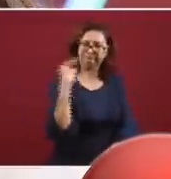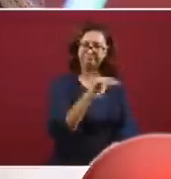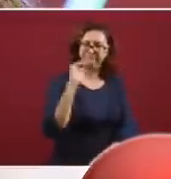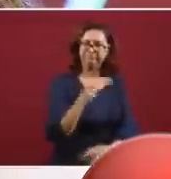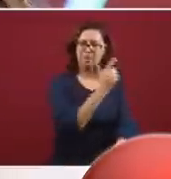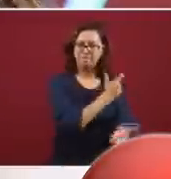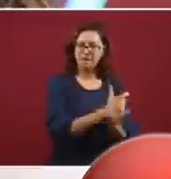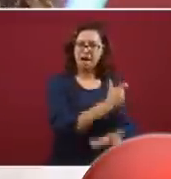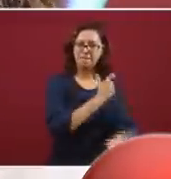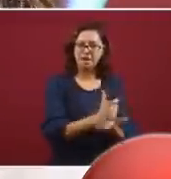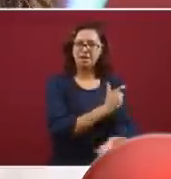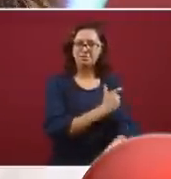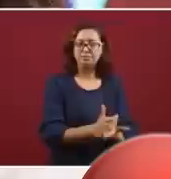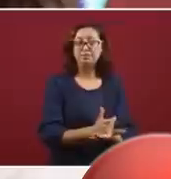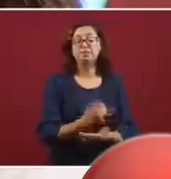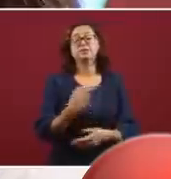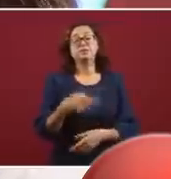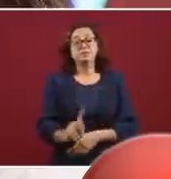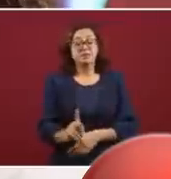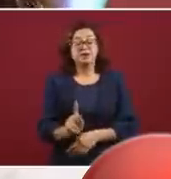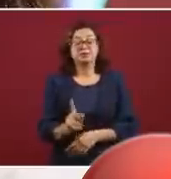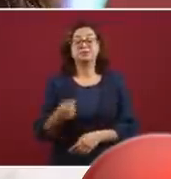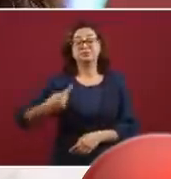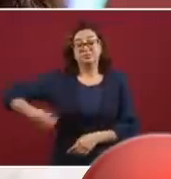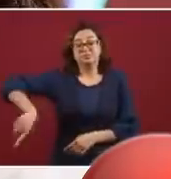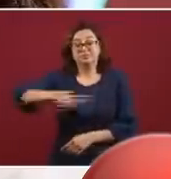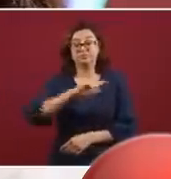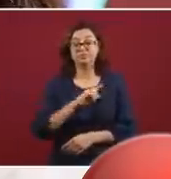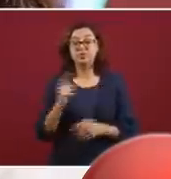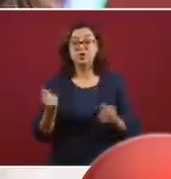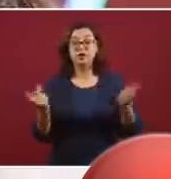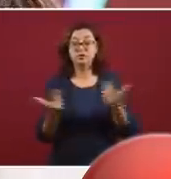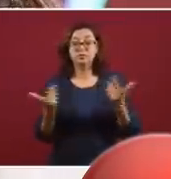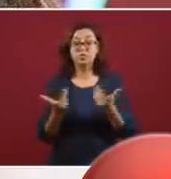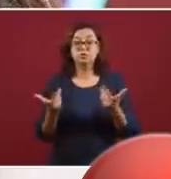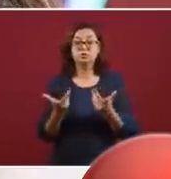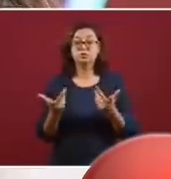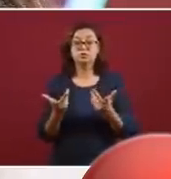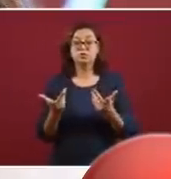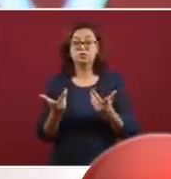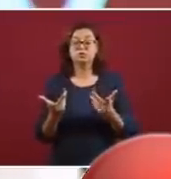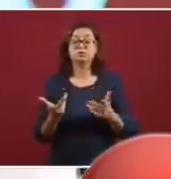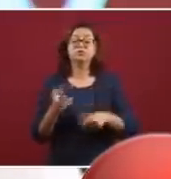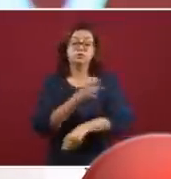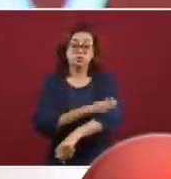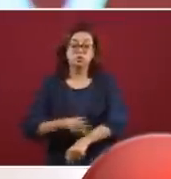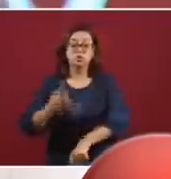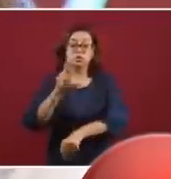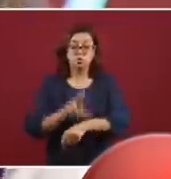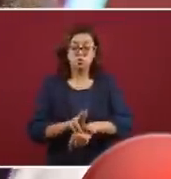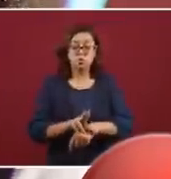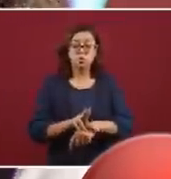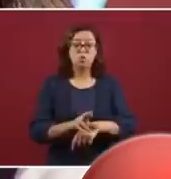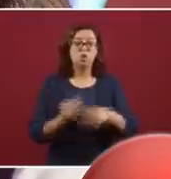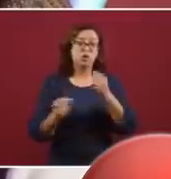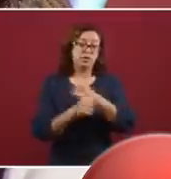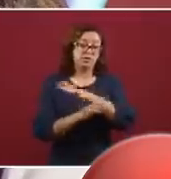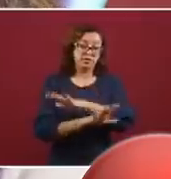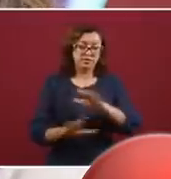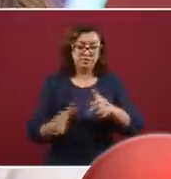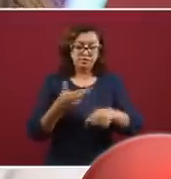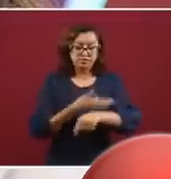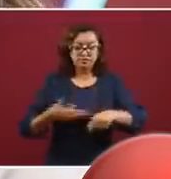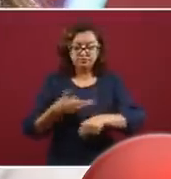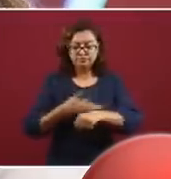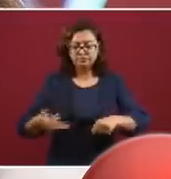hacemos nosotros en esta administración, que no se realizaba anteriormente, es coordinarnos con este tipo de información